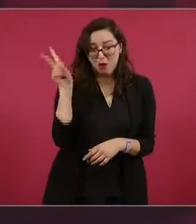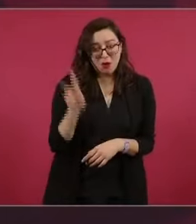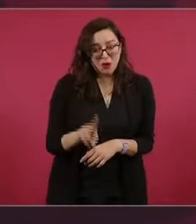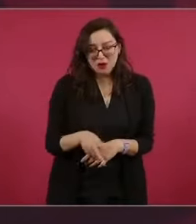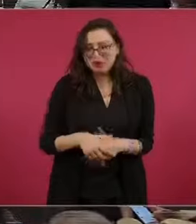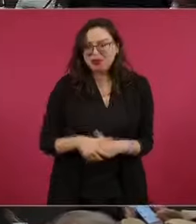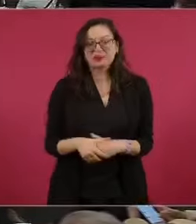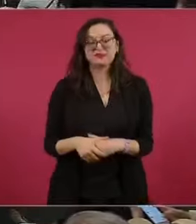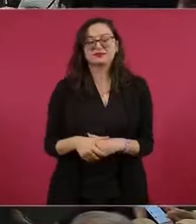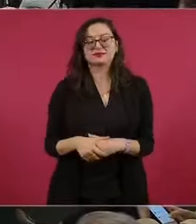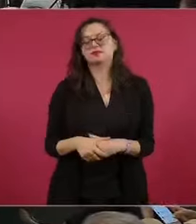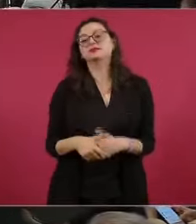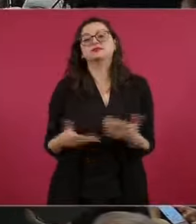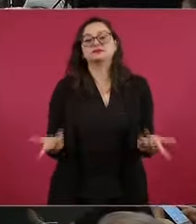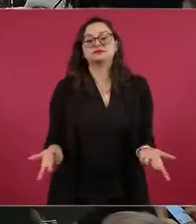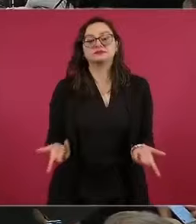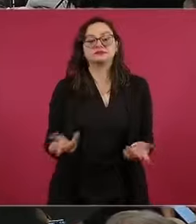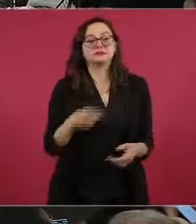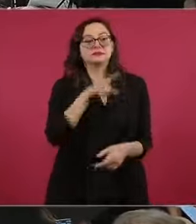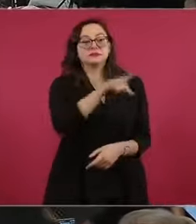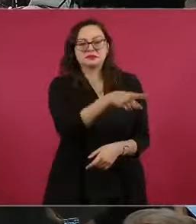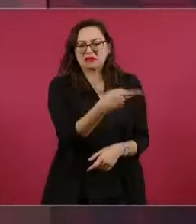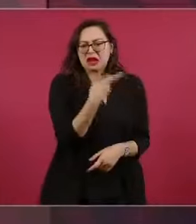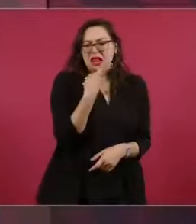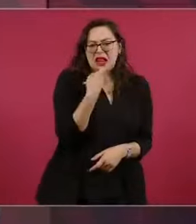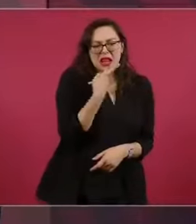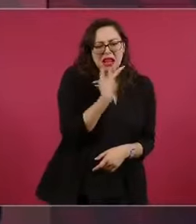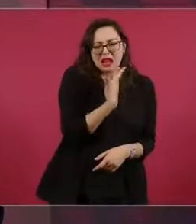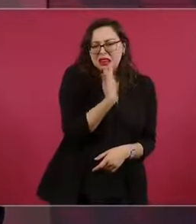Entonces, llevaba yo un sobre negro